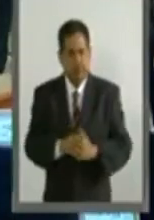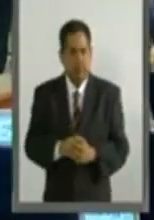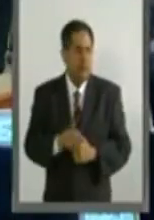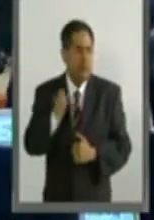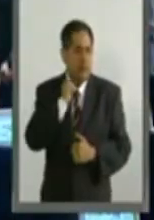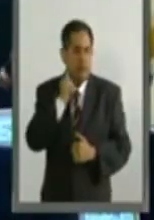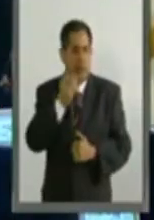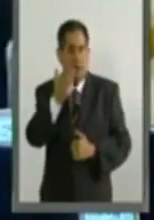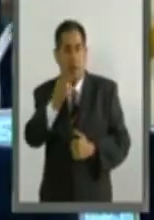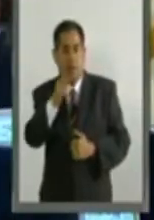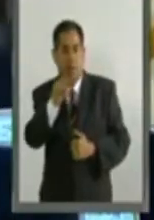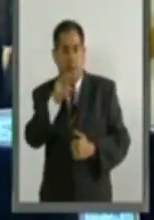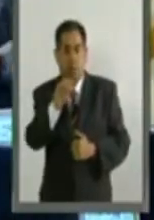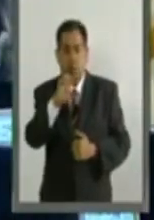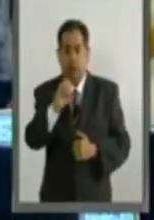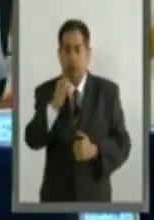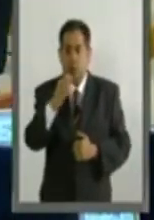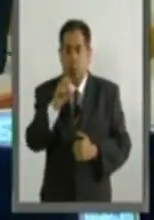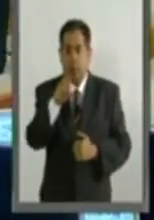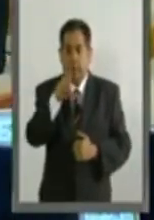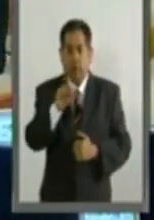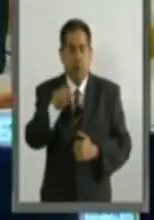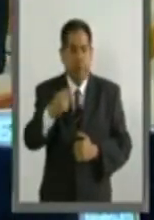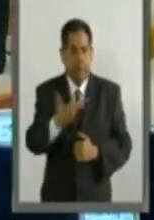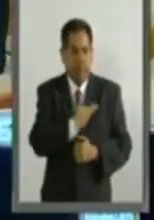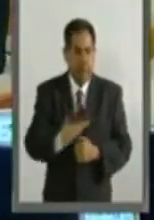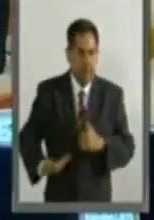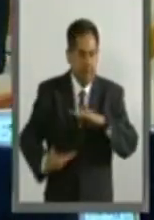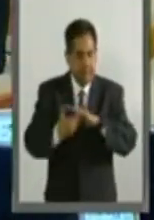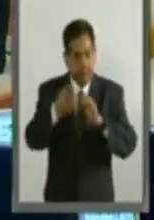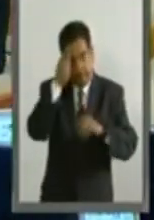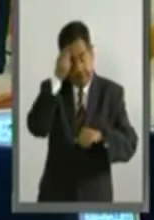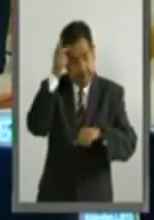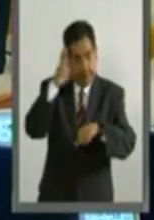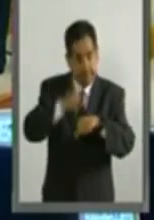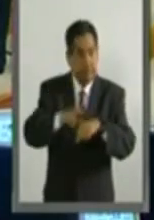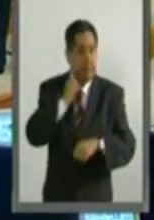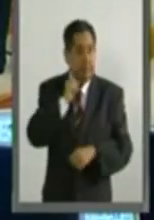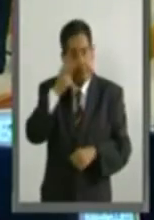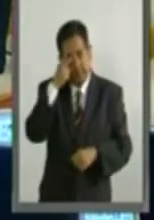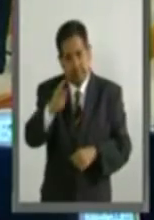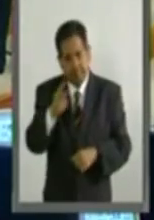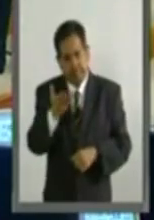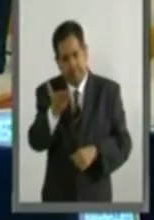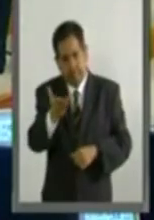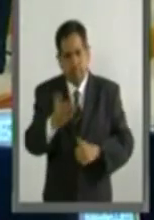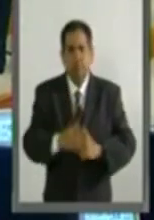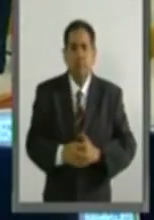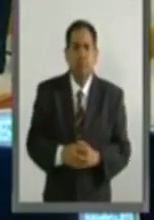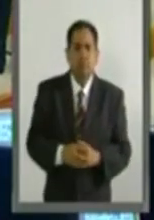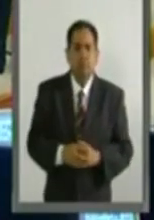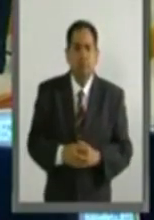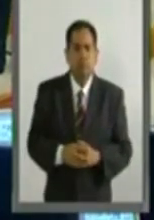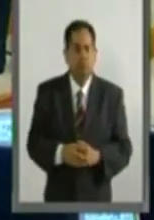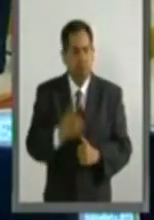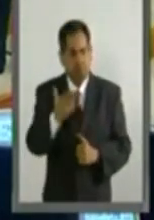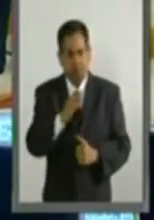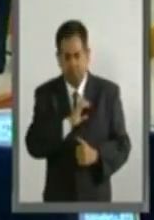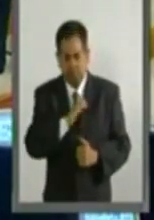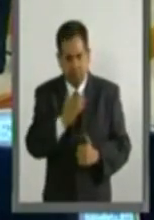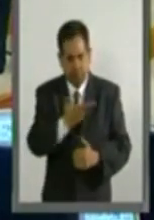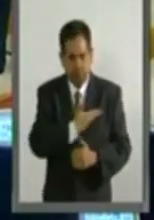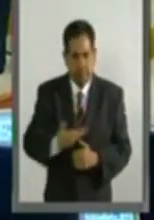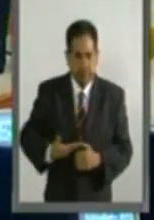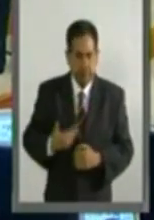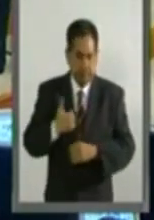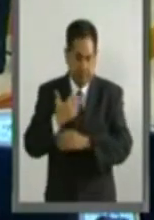Senador Pablo Escudero Morales, presidente de la Mesa Directiva del Senado de la República, presente. Estimado presidente, la